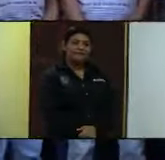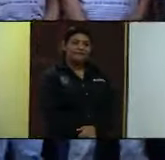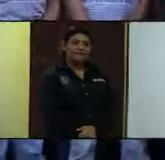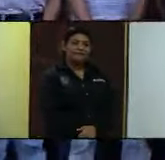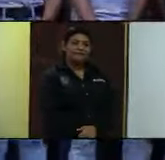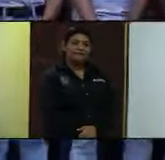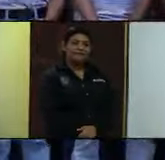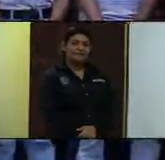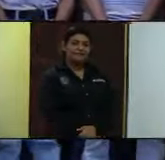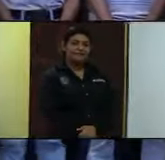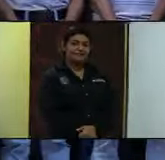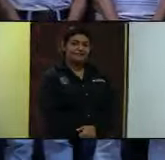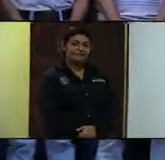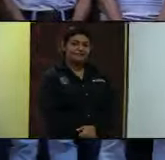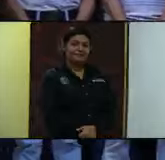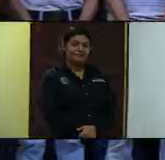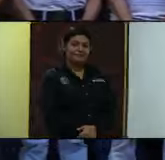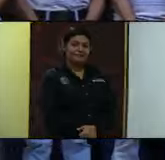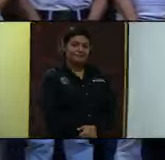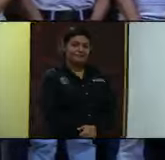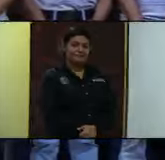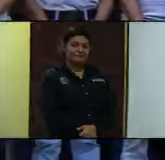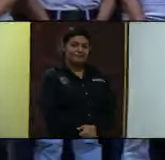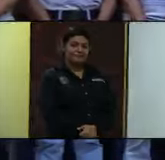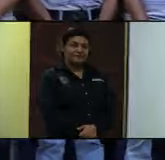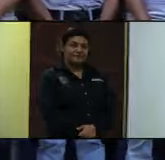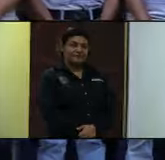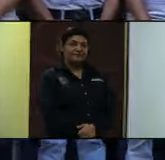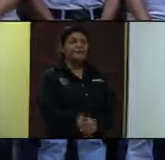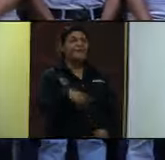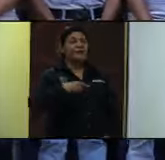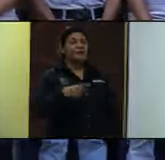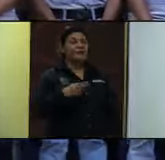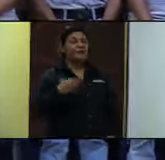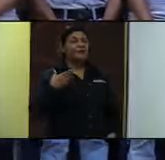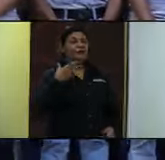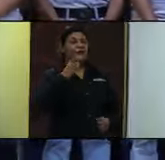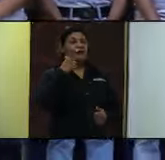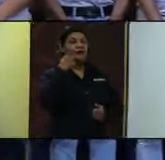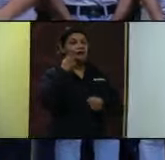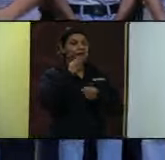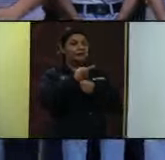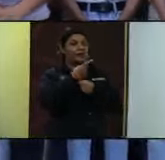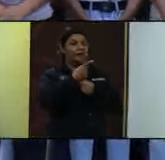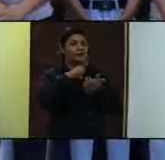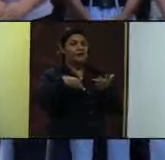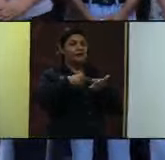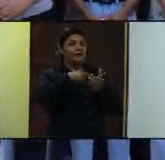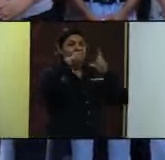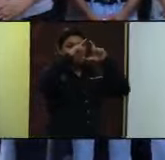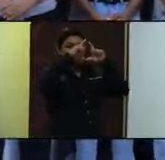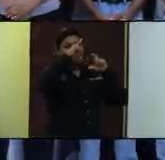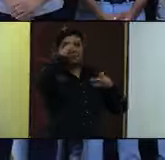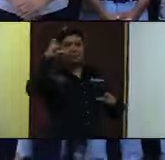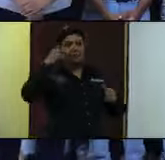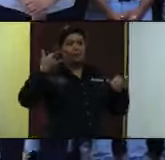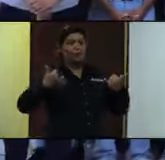Poquito, sí les dejamos, que no se fueran con las manos vacías. También obtuvimos el primer lugar en fotografía